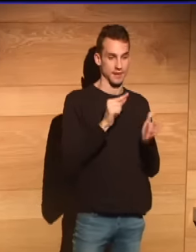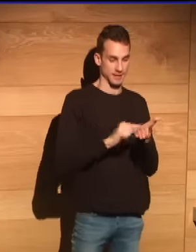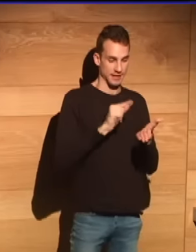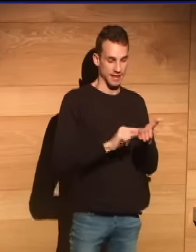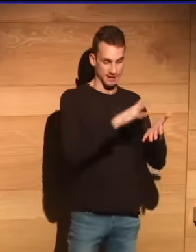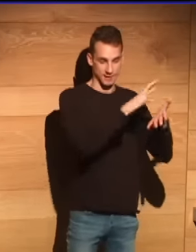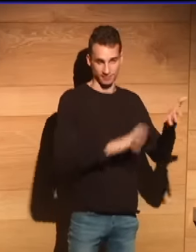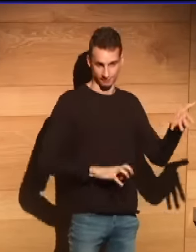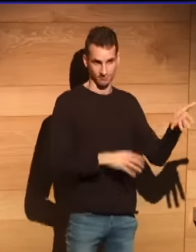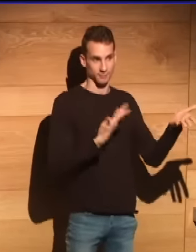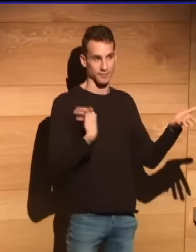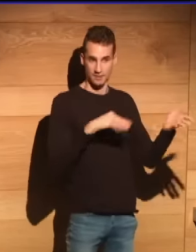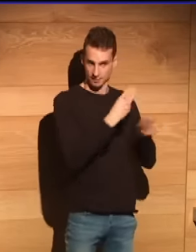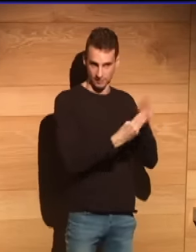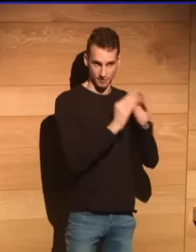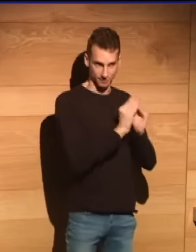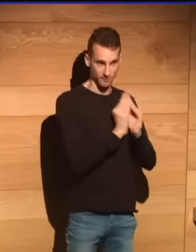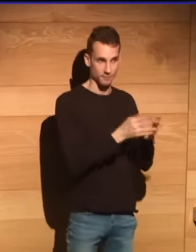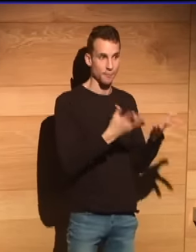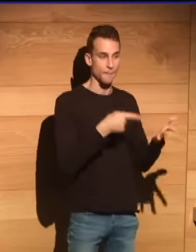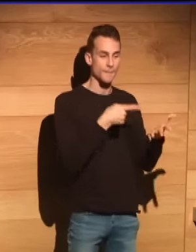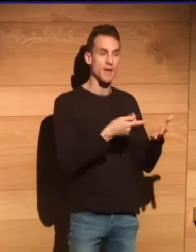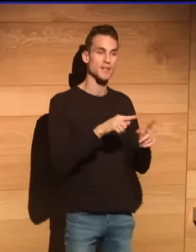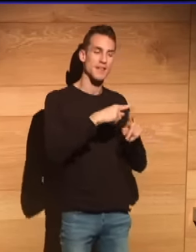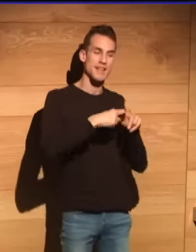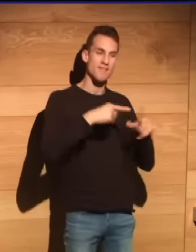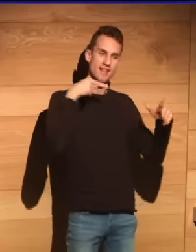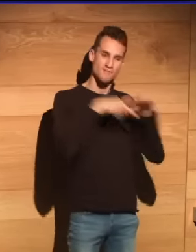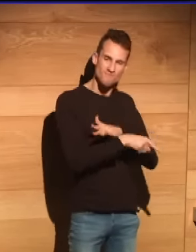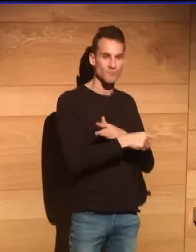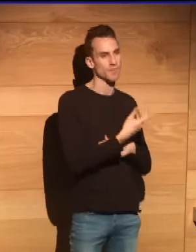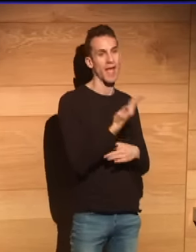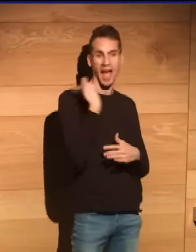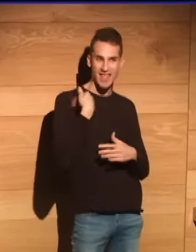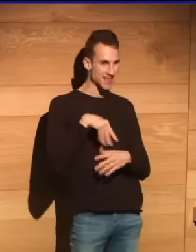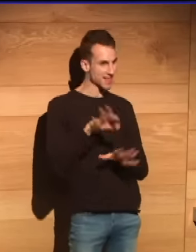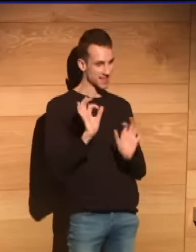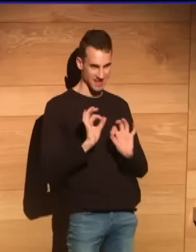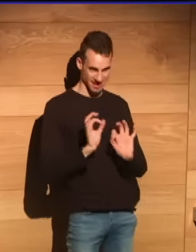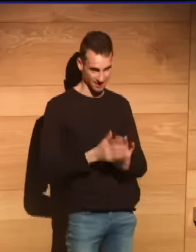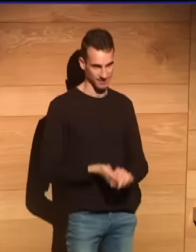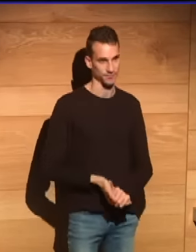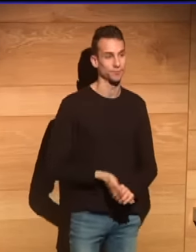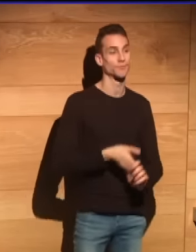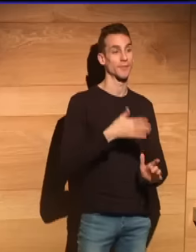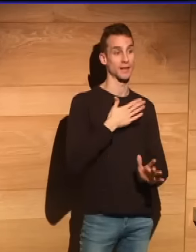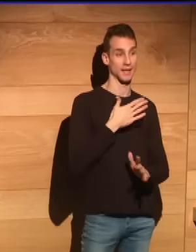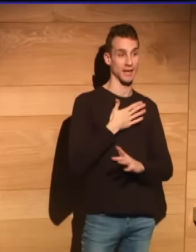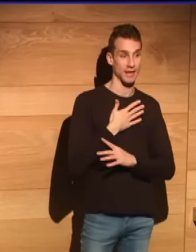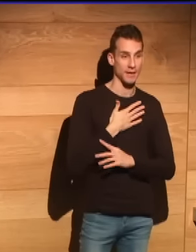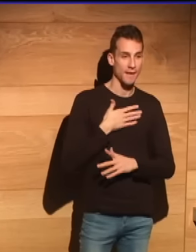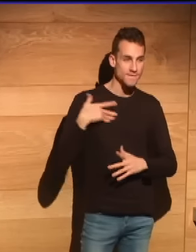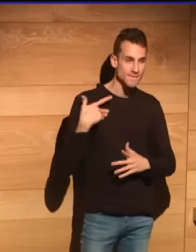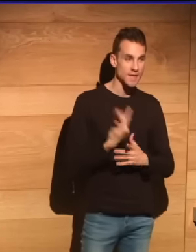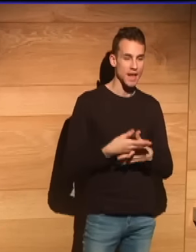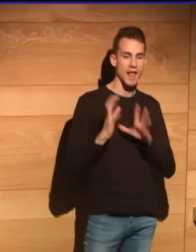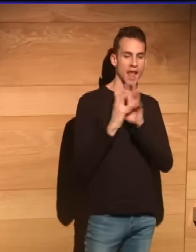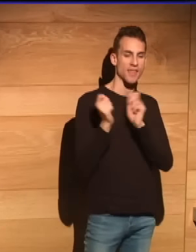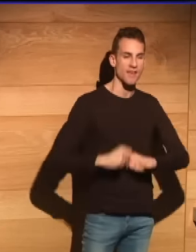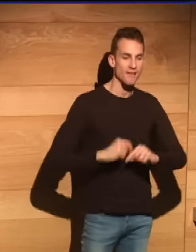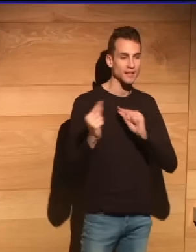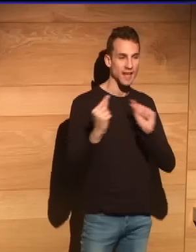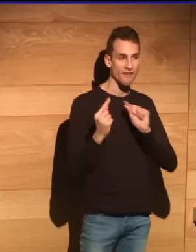alto nivel, pero con este nivel de profundidad nadie lo ha hecho antes. Y para mí queremos liderar, por tanto, el debate del humanismo tecnológico, que